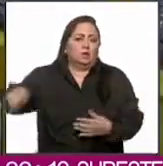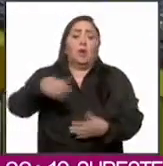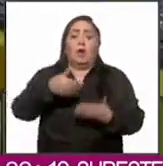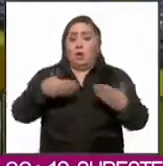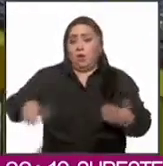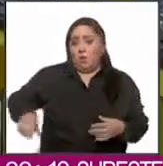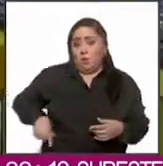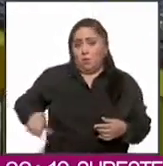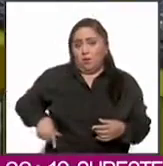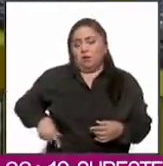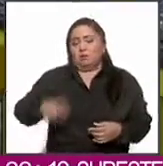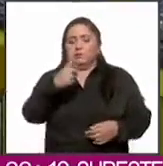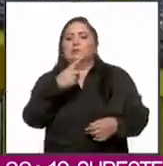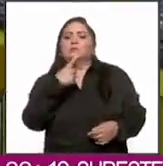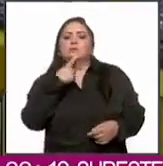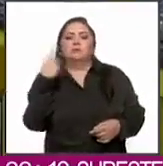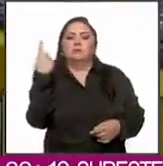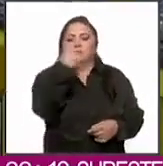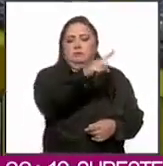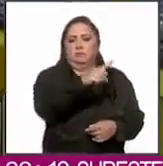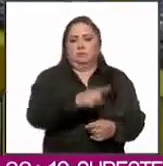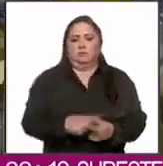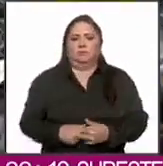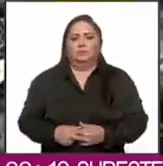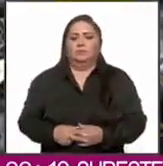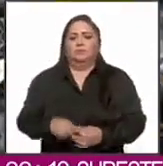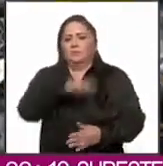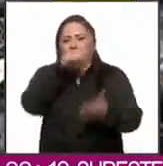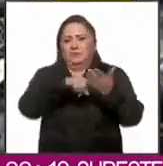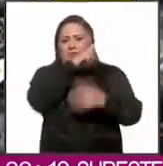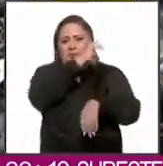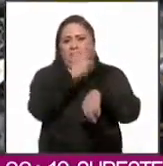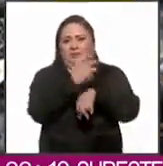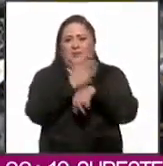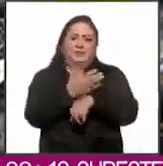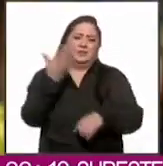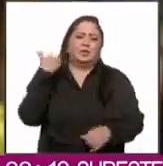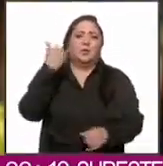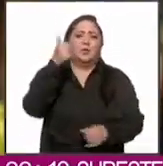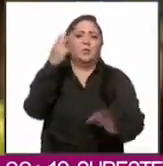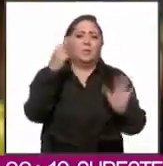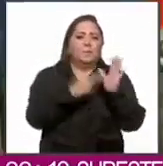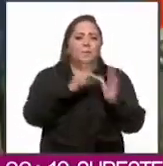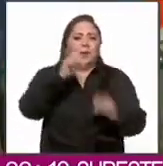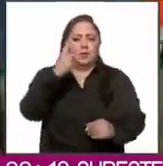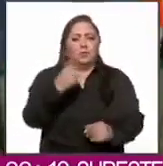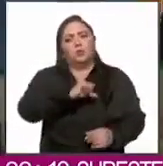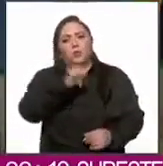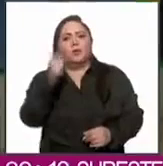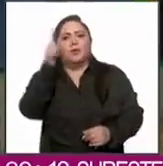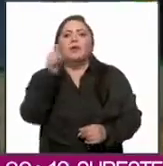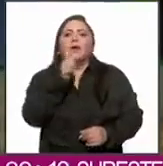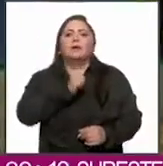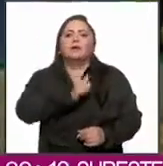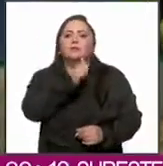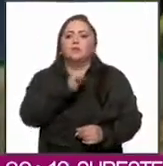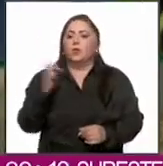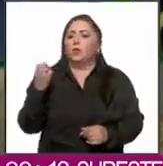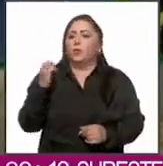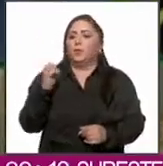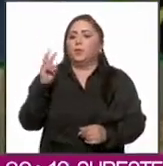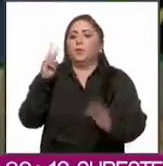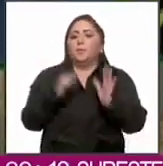mexicano ha interpuesto, una en Boston, Massachusetts, en agosto del 2021 y otra en Tucson, Arizona, en octubre